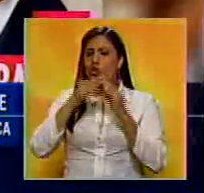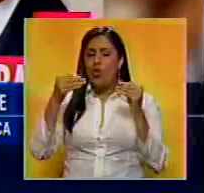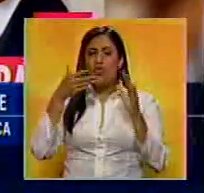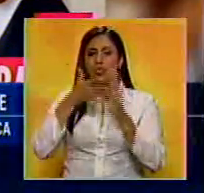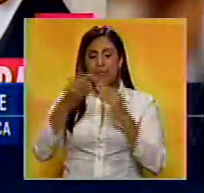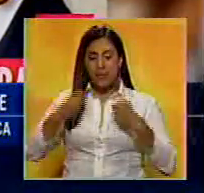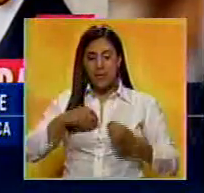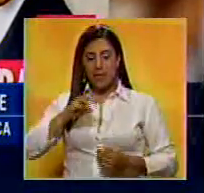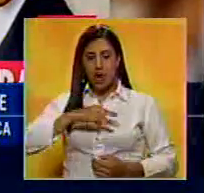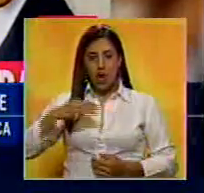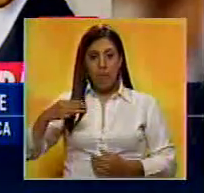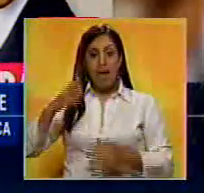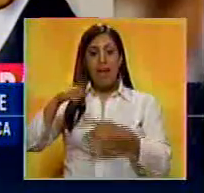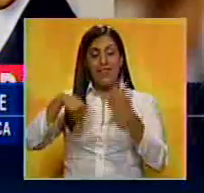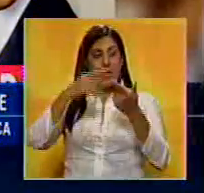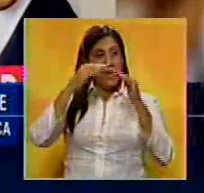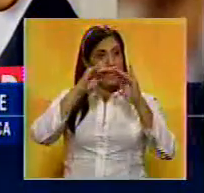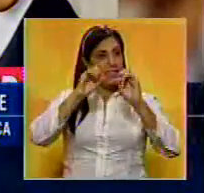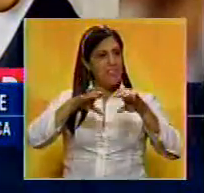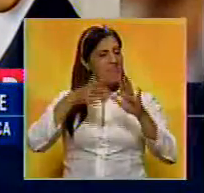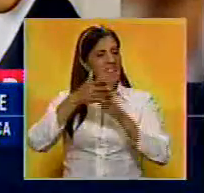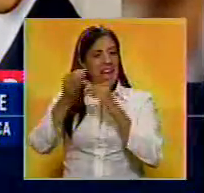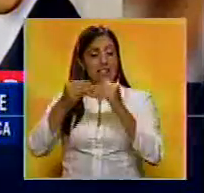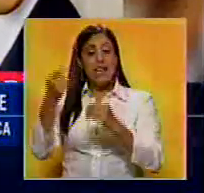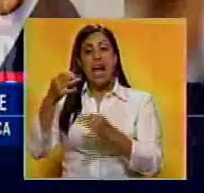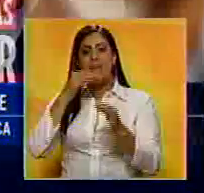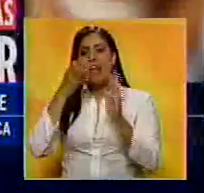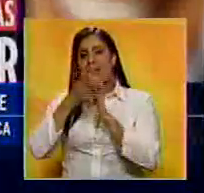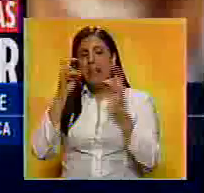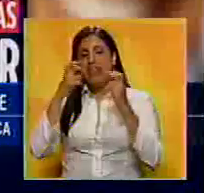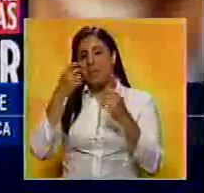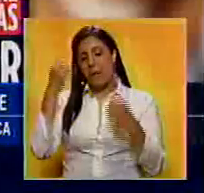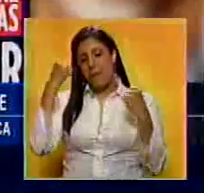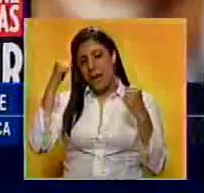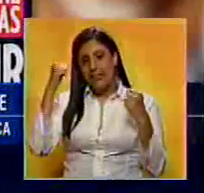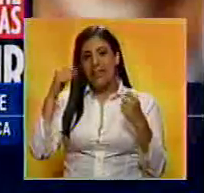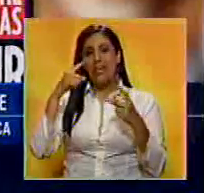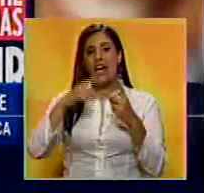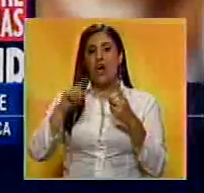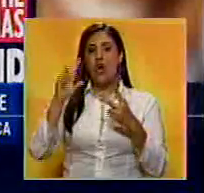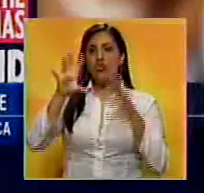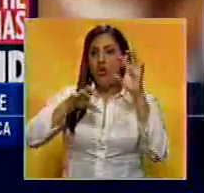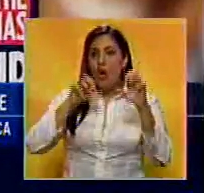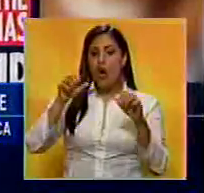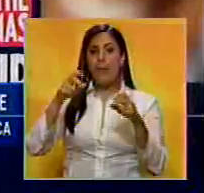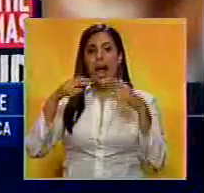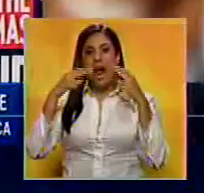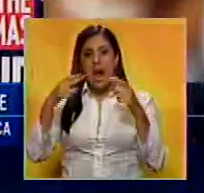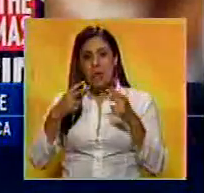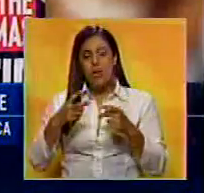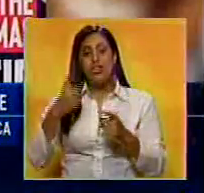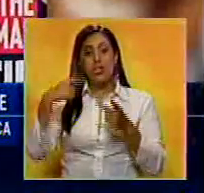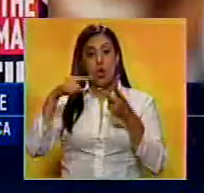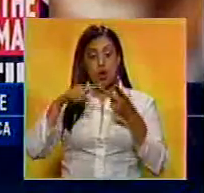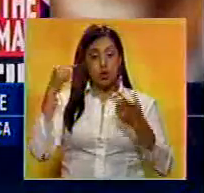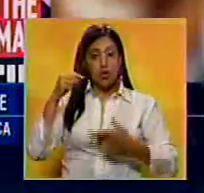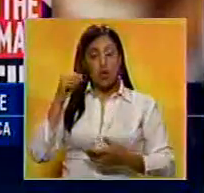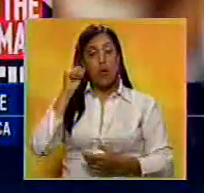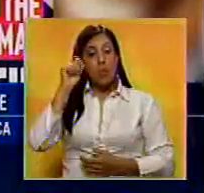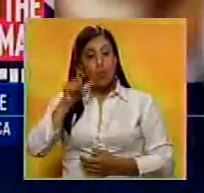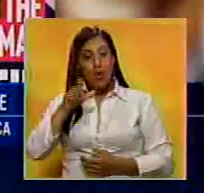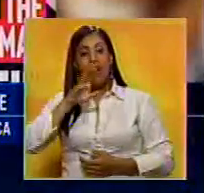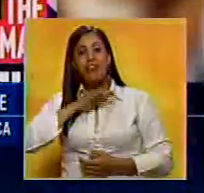vida de los Obama después de la Casa Blanca Michelle habló sobre temas como sus ejercicios y las compras para el almuerzo mientras que barat